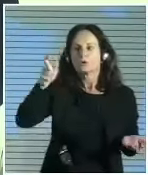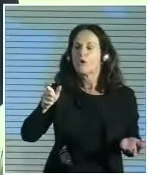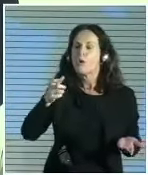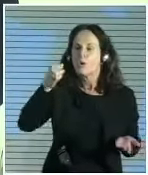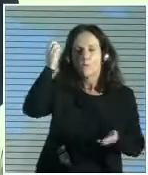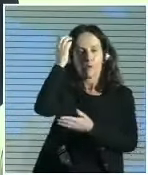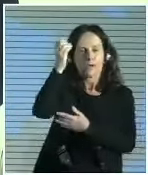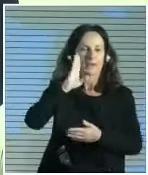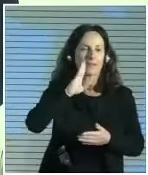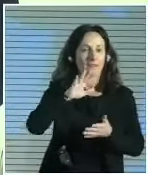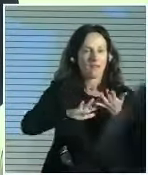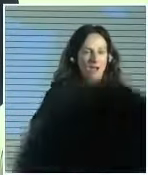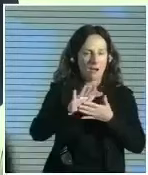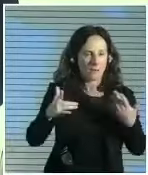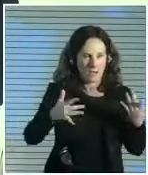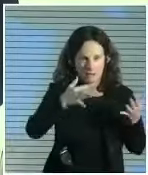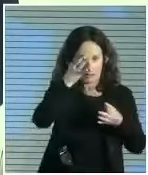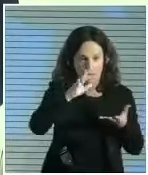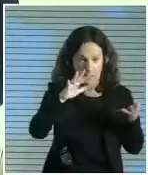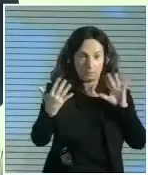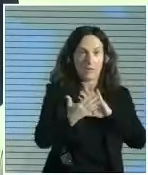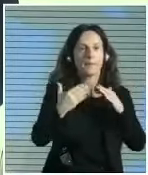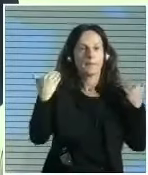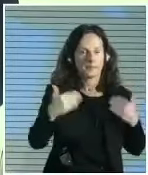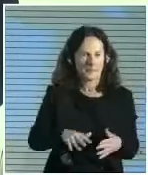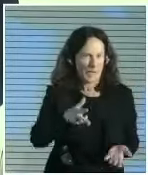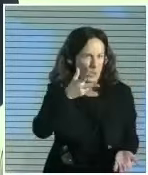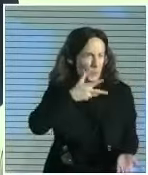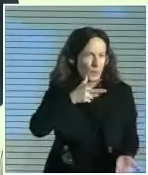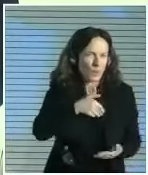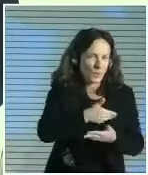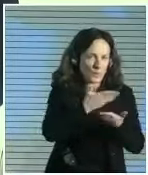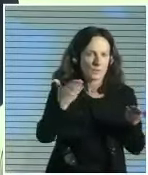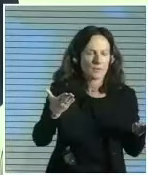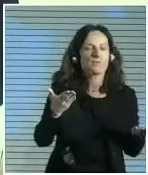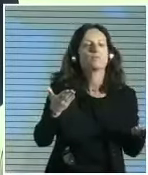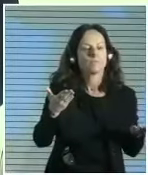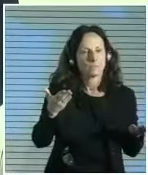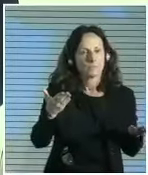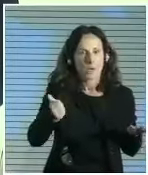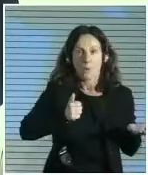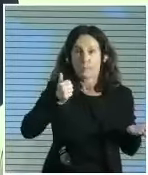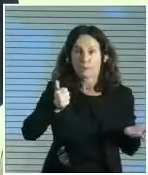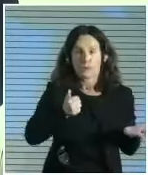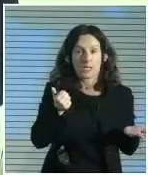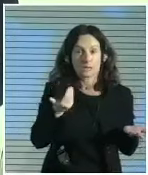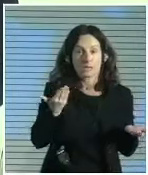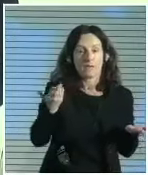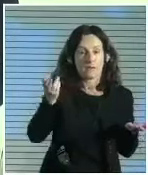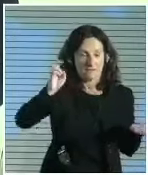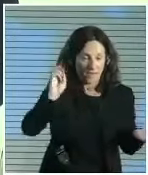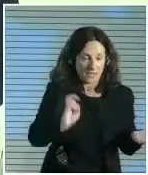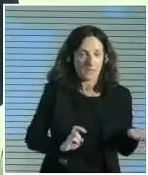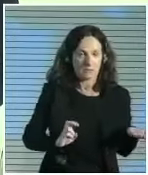es un lujo, ¿no? De pronto no lo haces, pero cuando tienes la oportunidad porque te invitan, pues te pones aquí y yo llevo